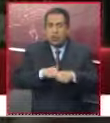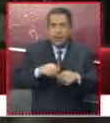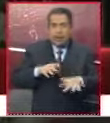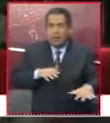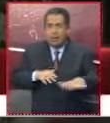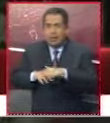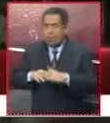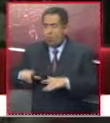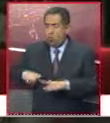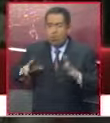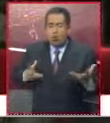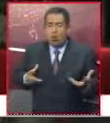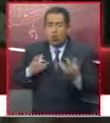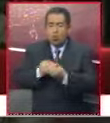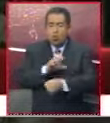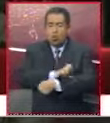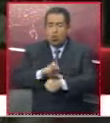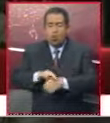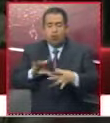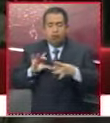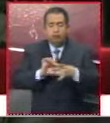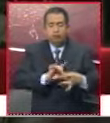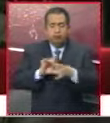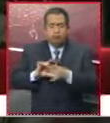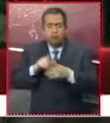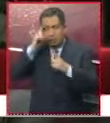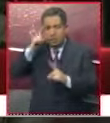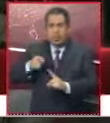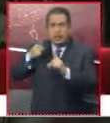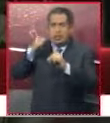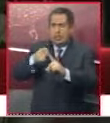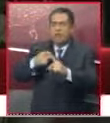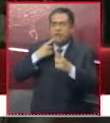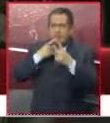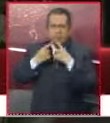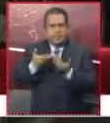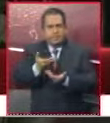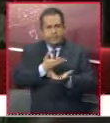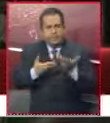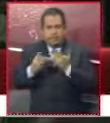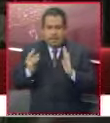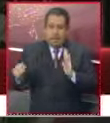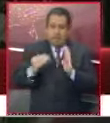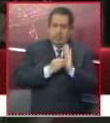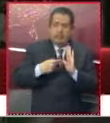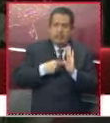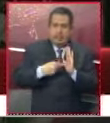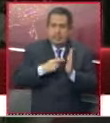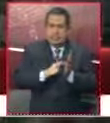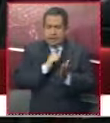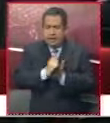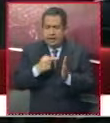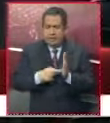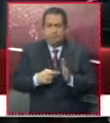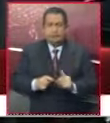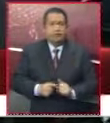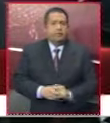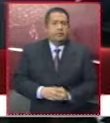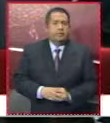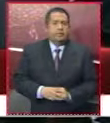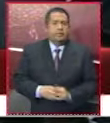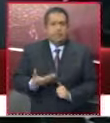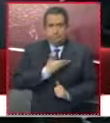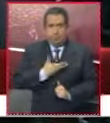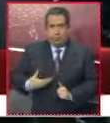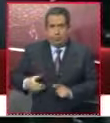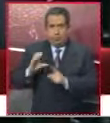en coordinación y en concordancia con principios y reglas dispuestas en la reforma. El presidente